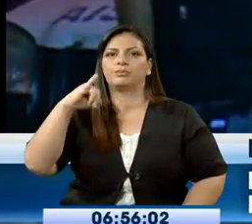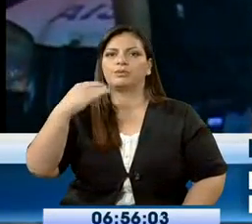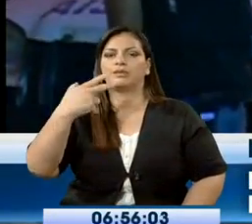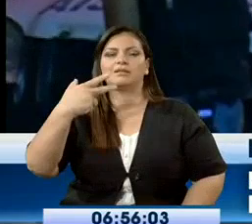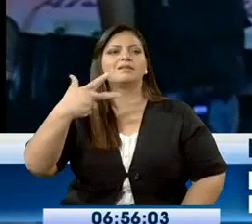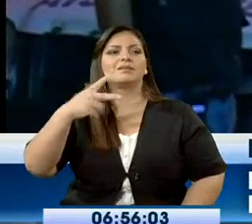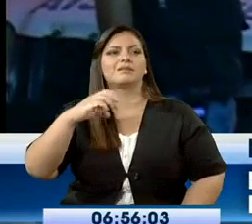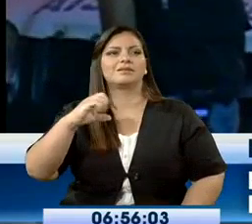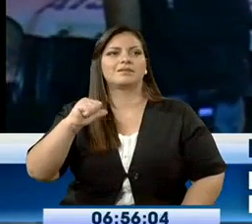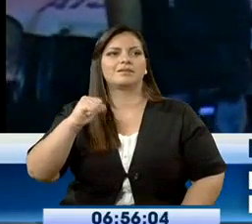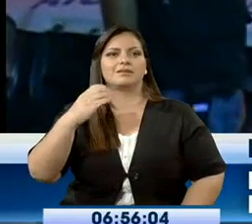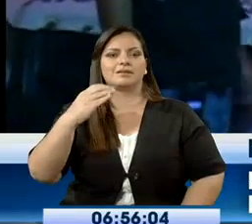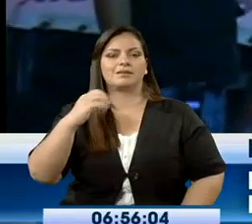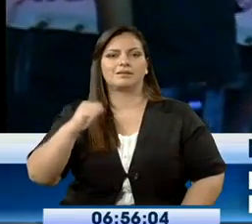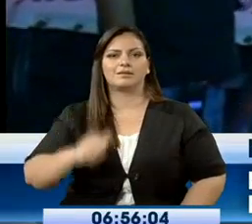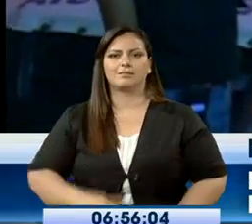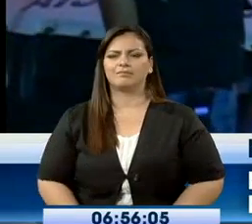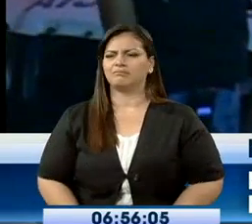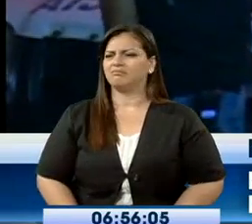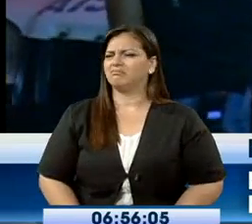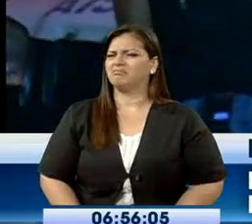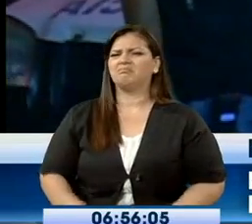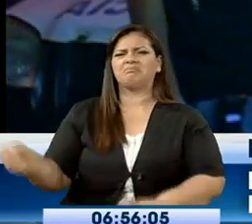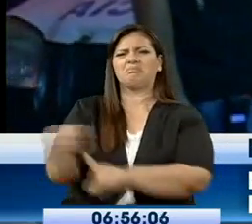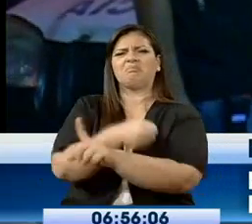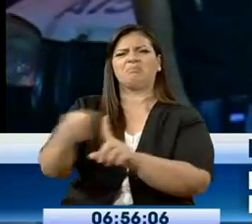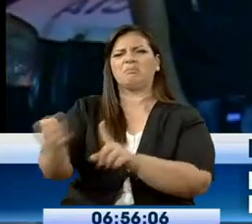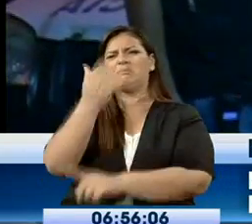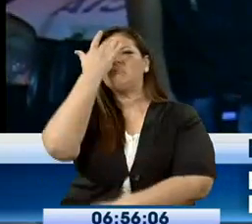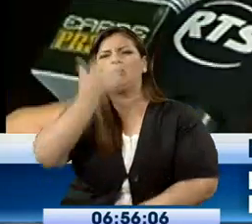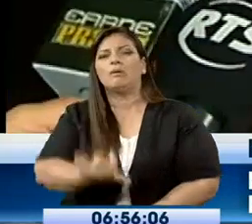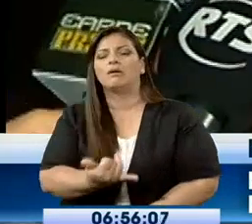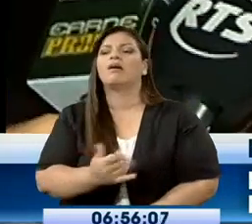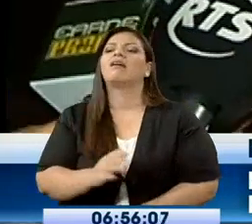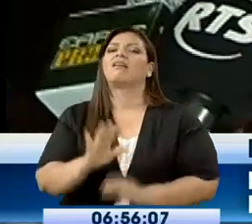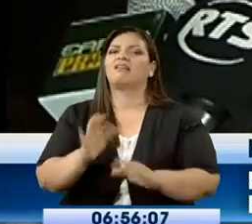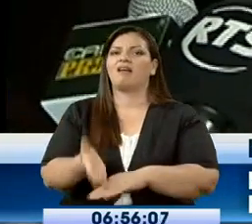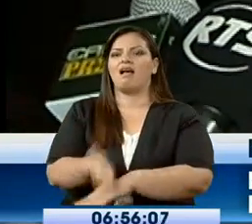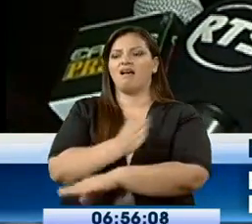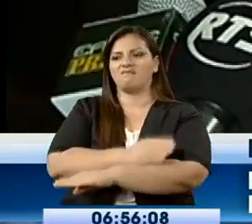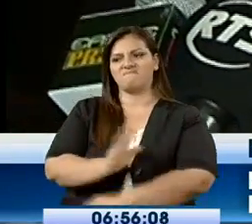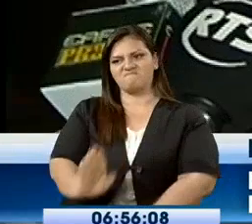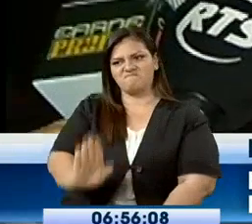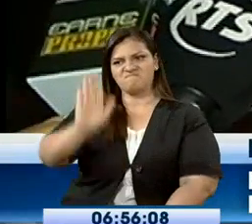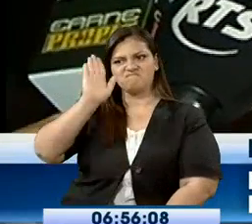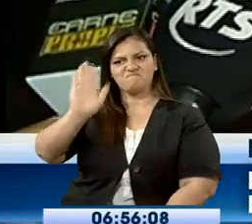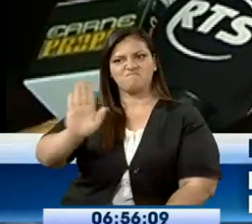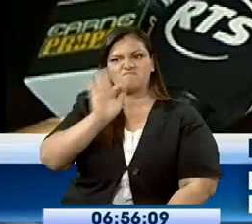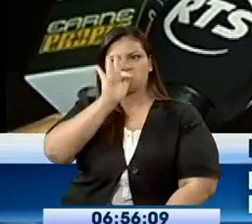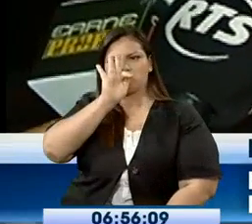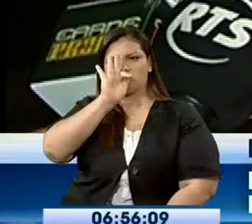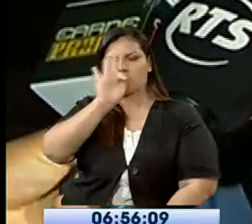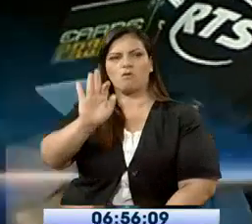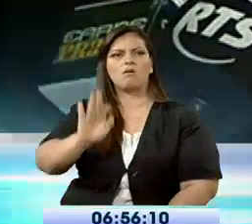Se presume que el ataque obedezca a un ajuste de cuentas. Se suscita una riña entre